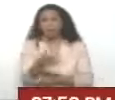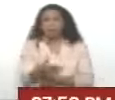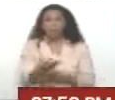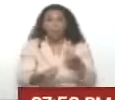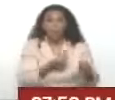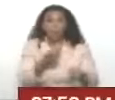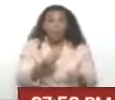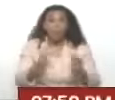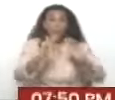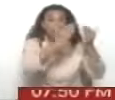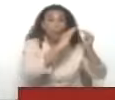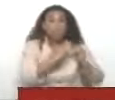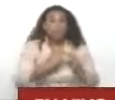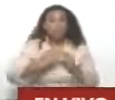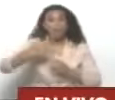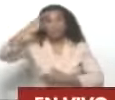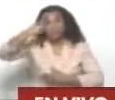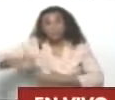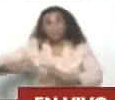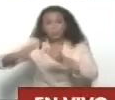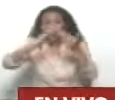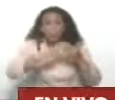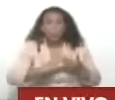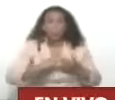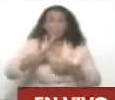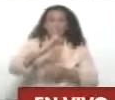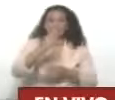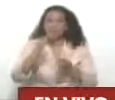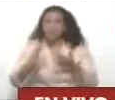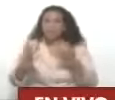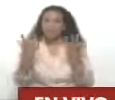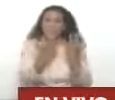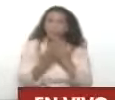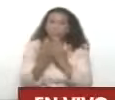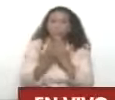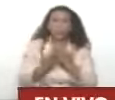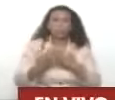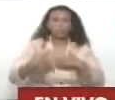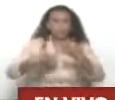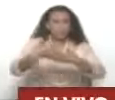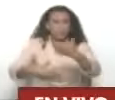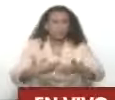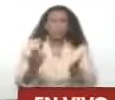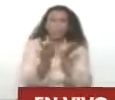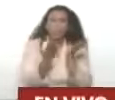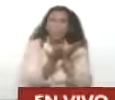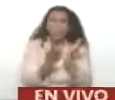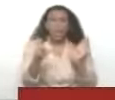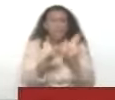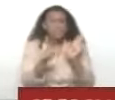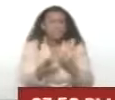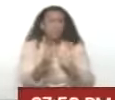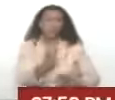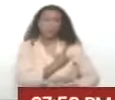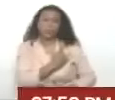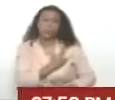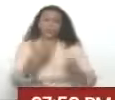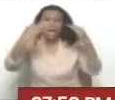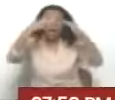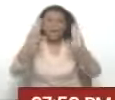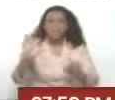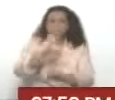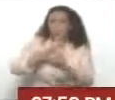van las brigadas comunitarias militares, recuperando CDI, ambulatorios, Simoncito, escuelas, liceos, casas de